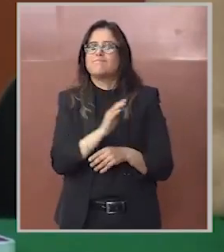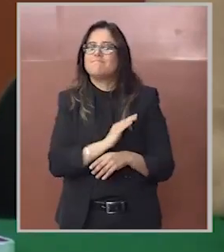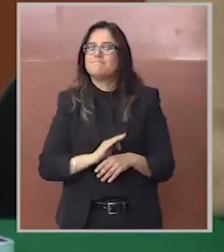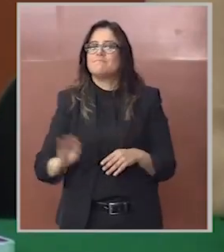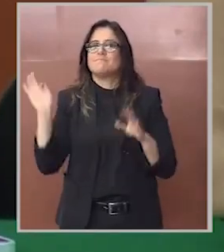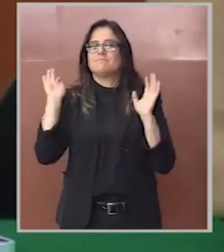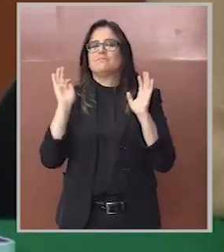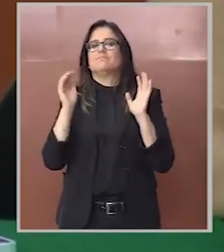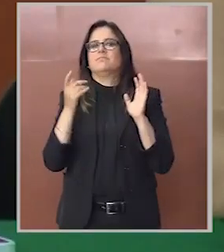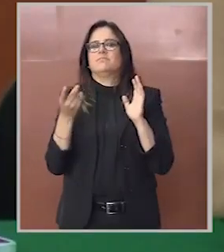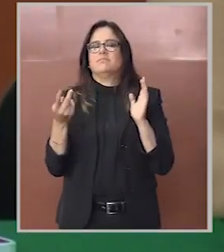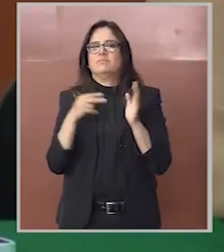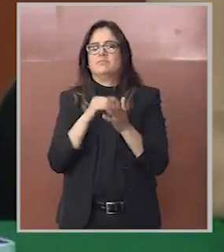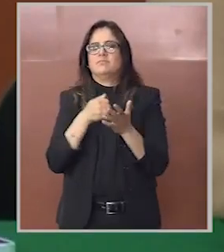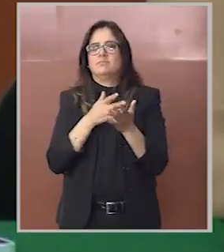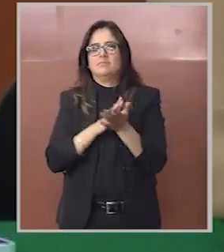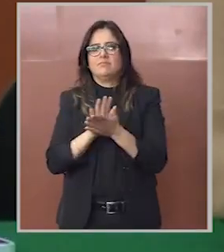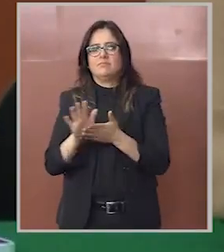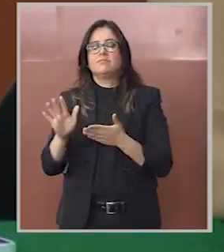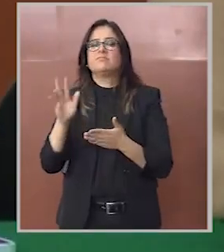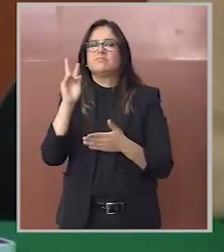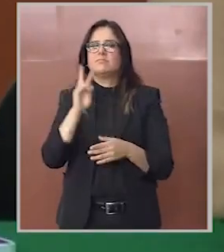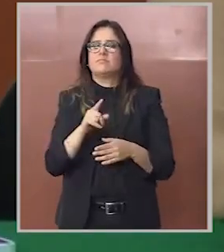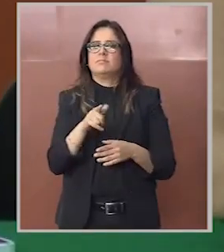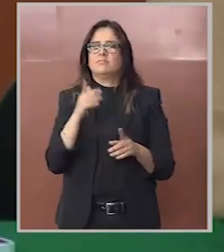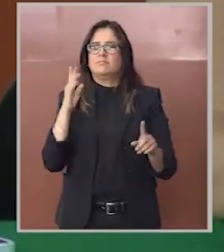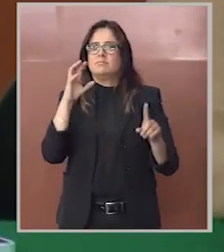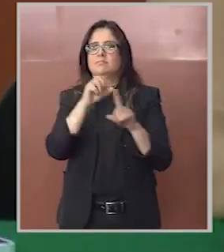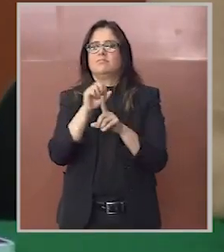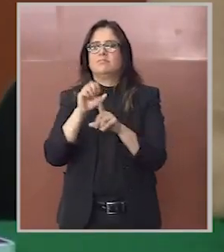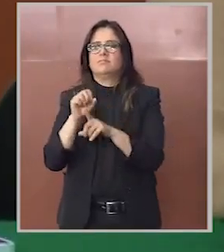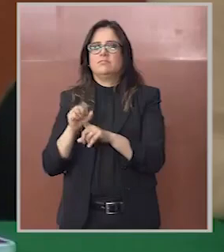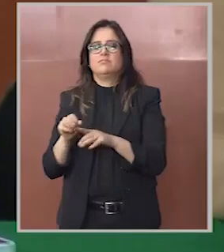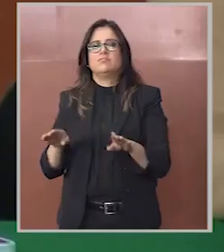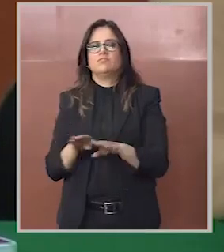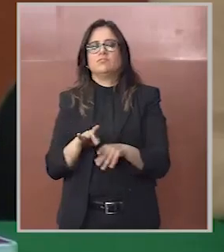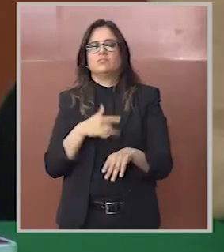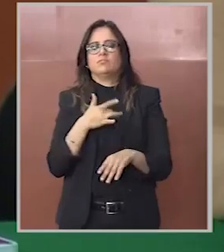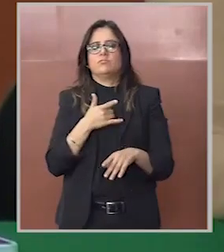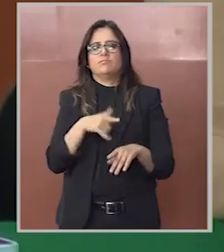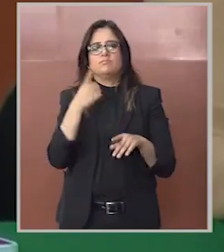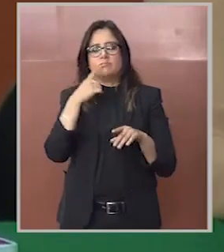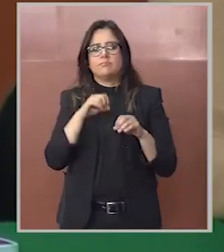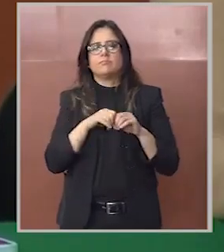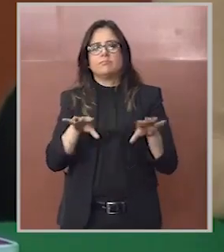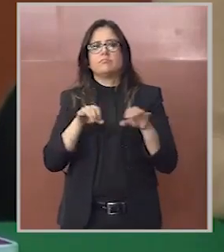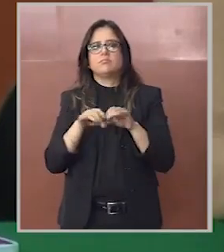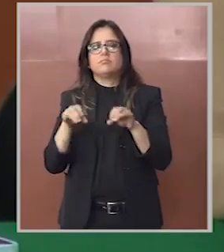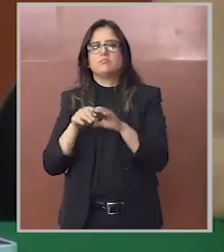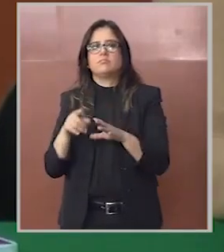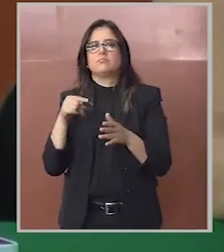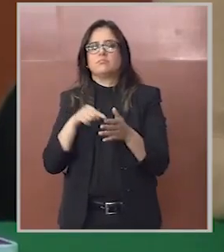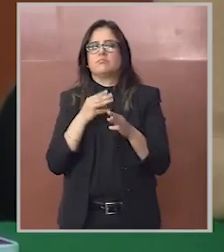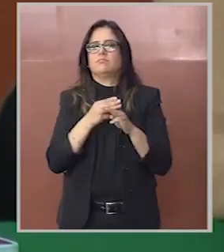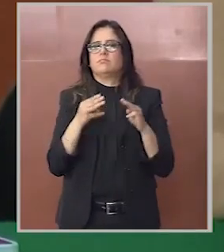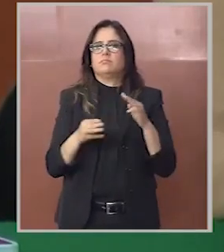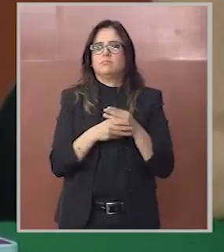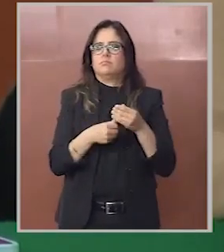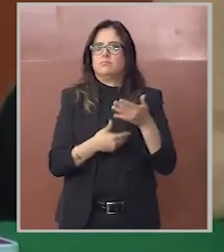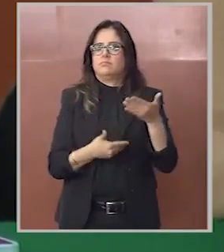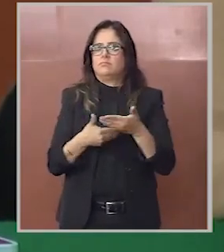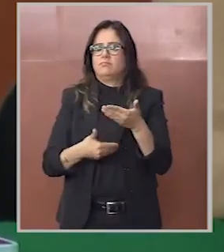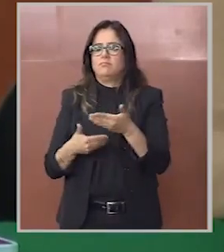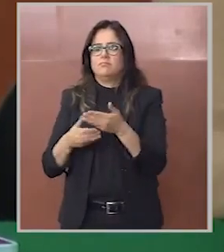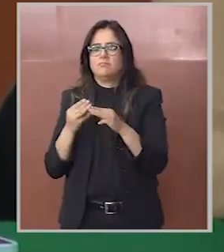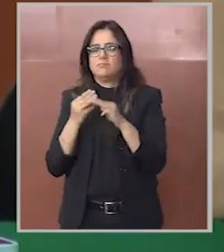impresa y creo que también ese es uno de los retos como parte de la pues difusión de de de estos materiales no Y